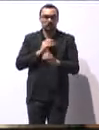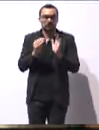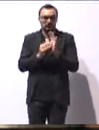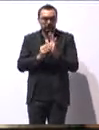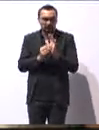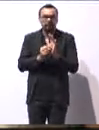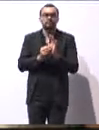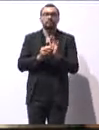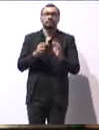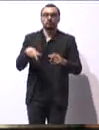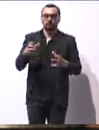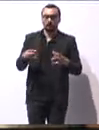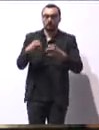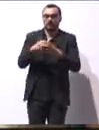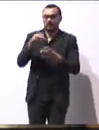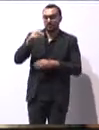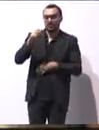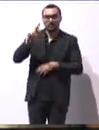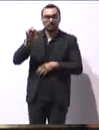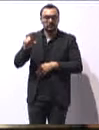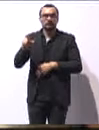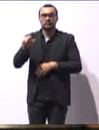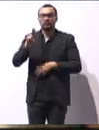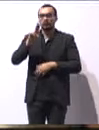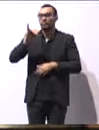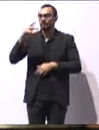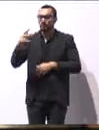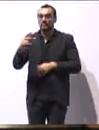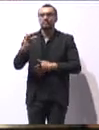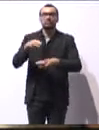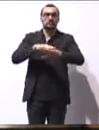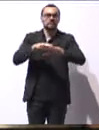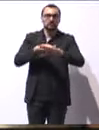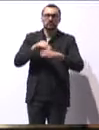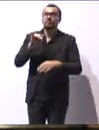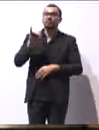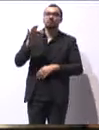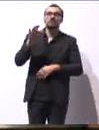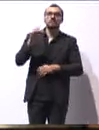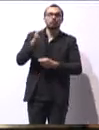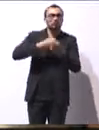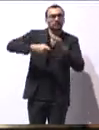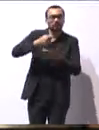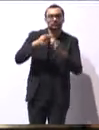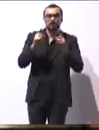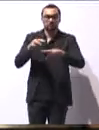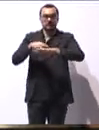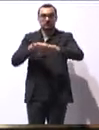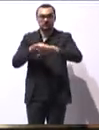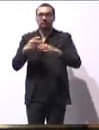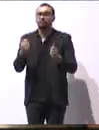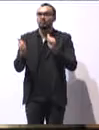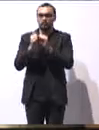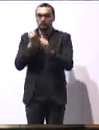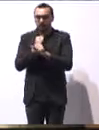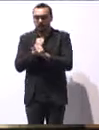realizando con nuestro gremio madre, la UIP y el Ministerio de Industria y Comercio, que es el ministerio que nos